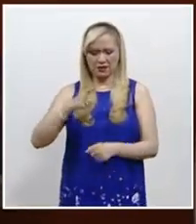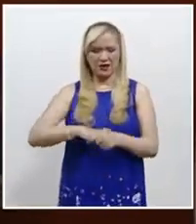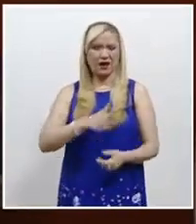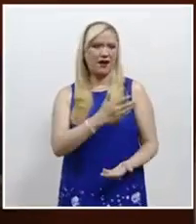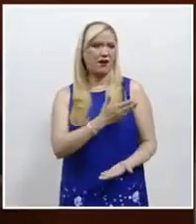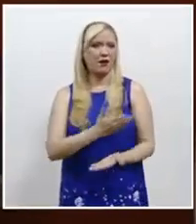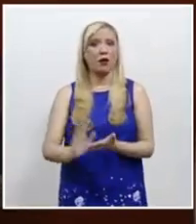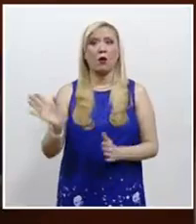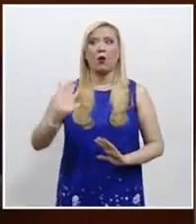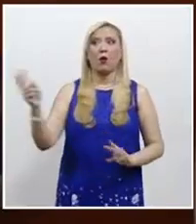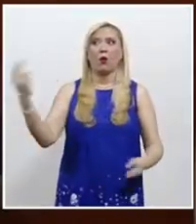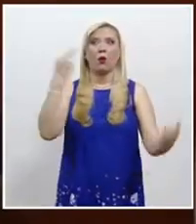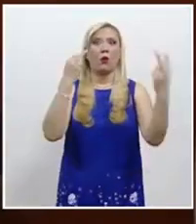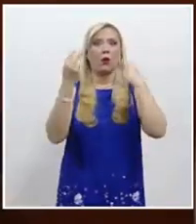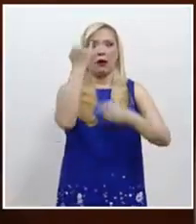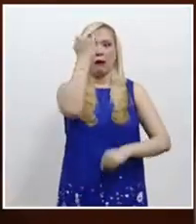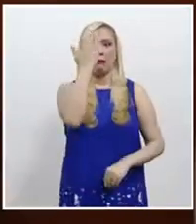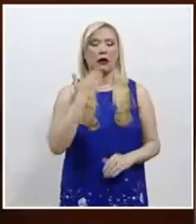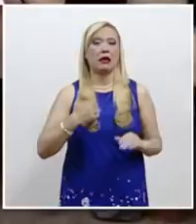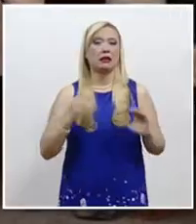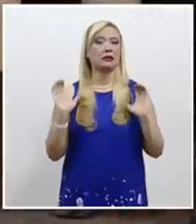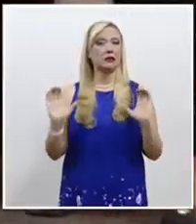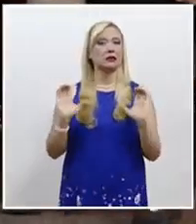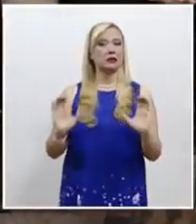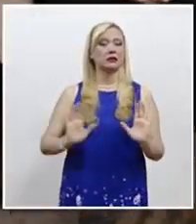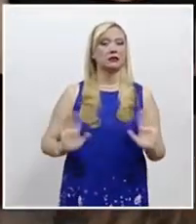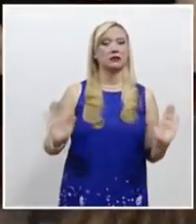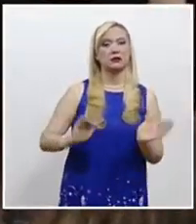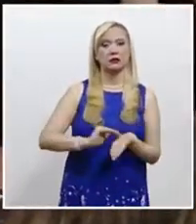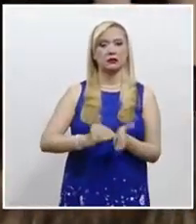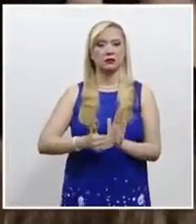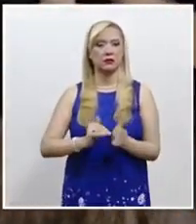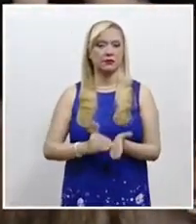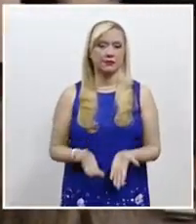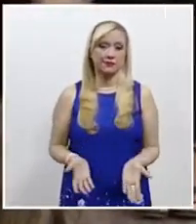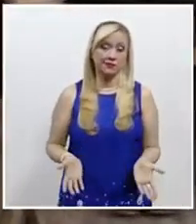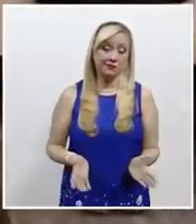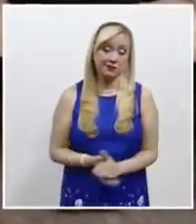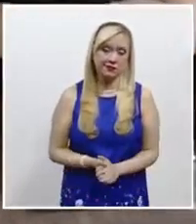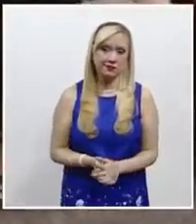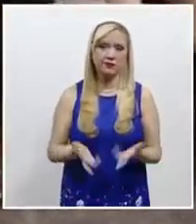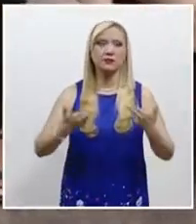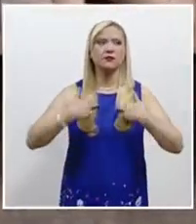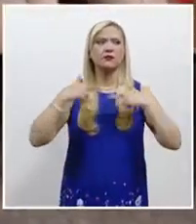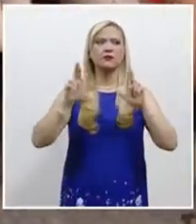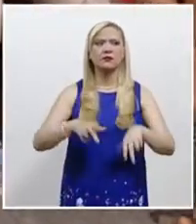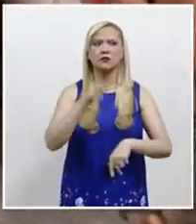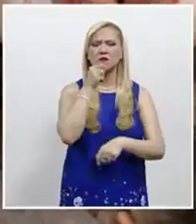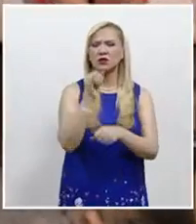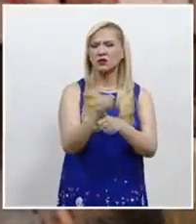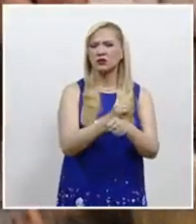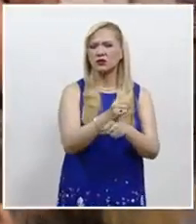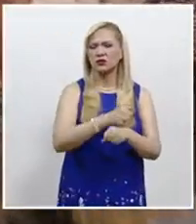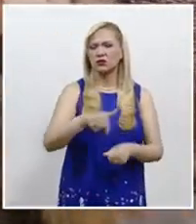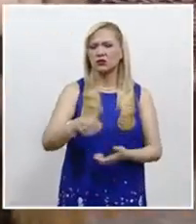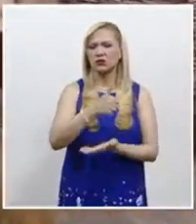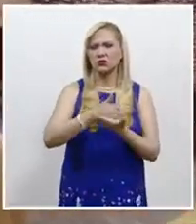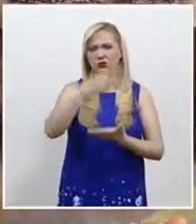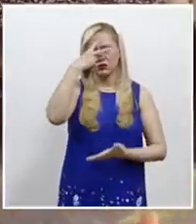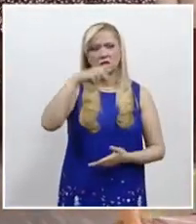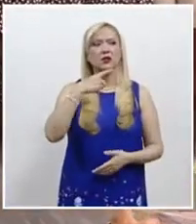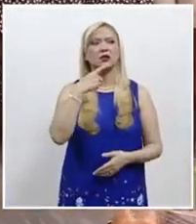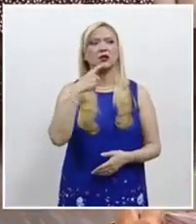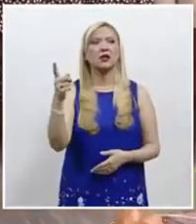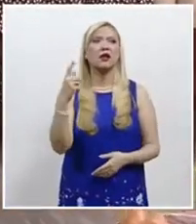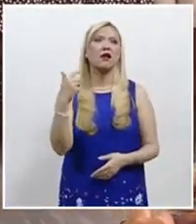envueltos en algo que les pueda dañar. La representante de la Fiscalía de la Ciudad de México señaló que el feminicidio